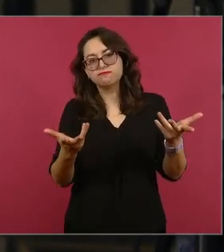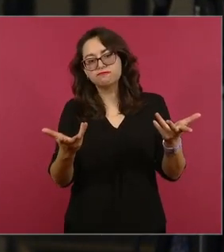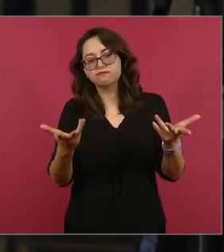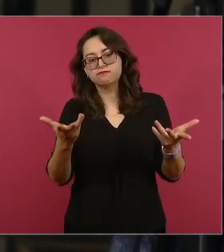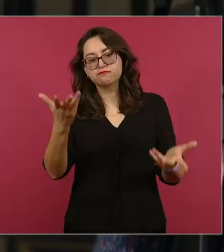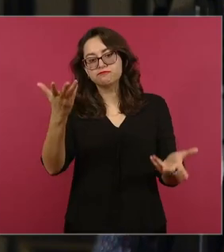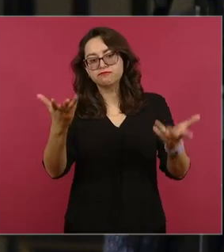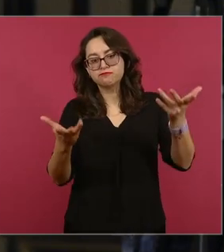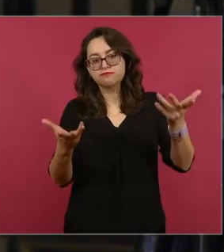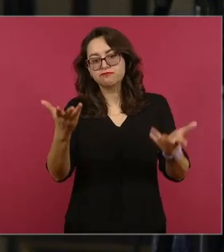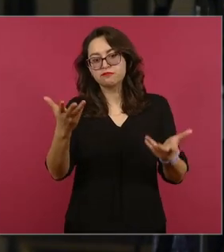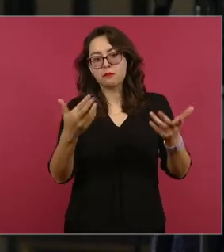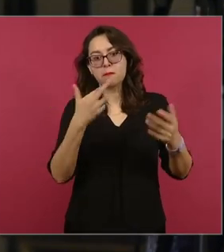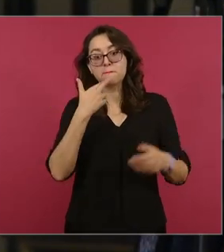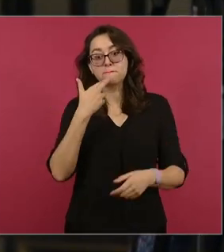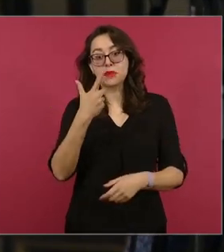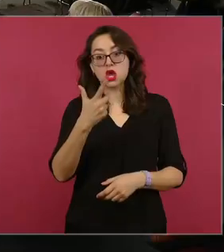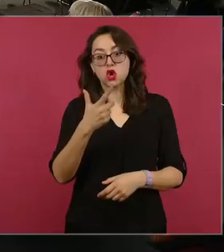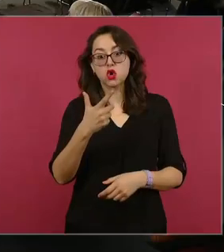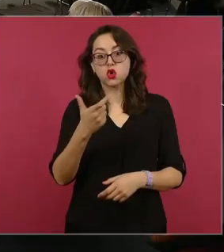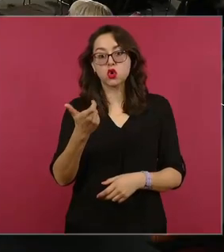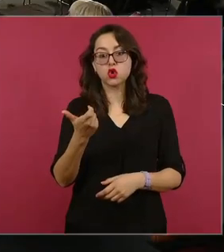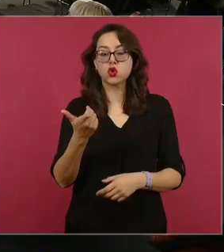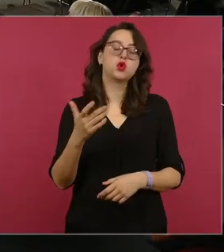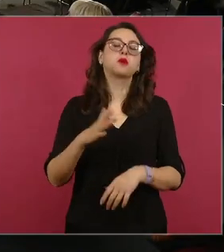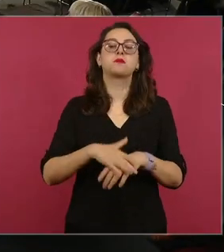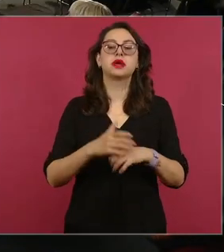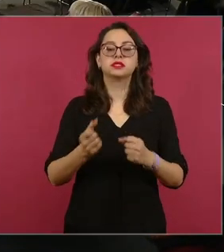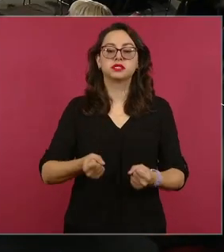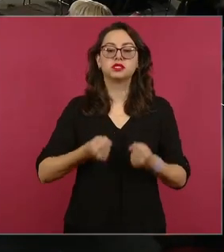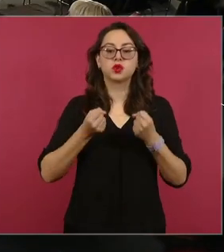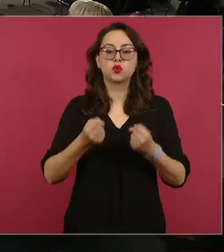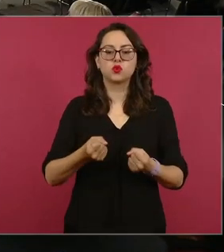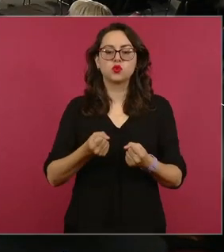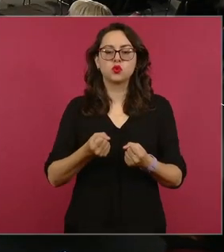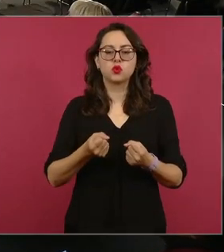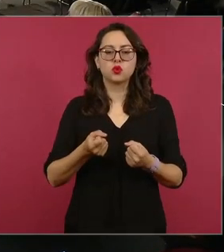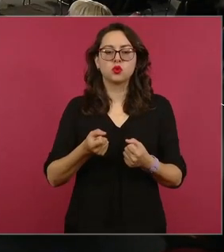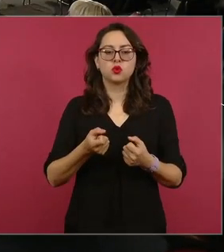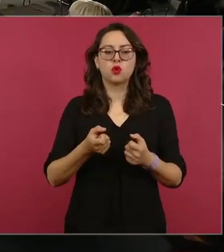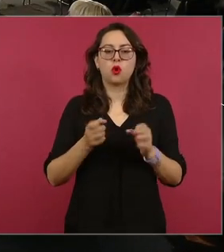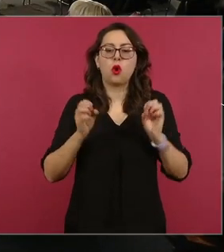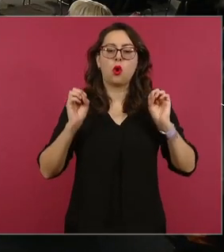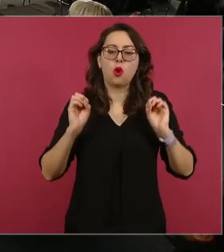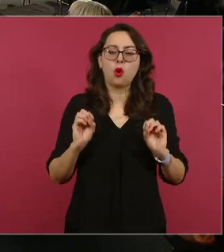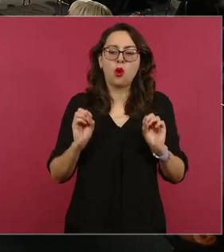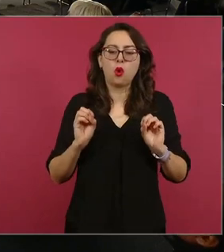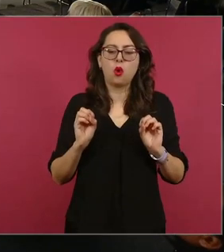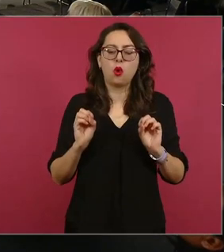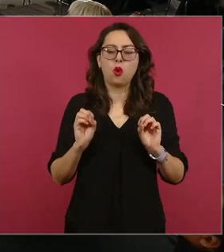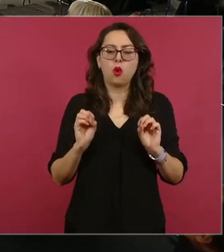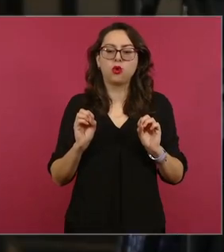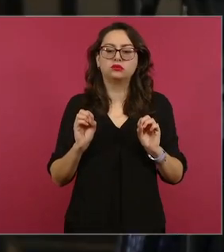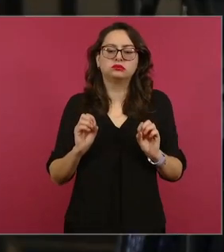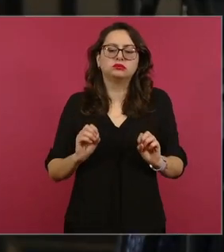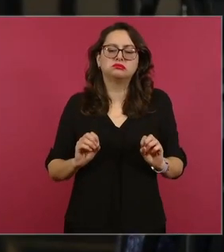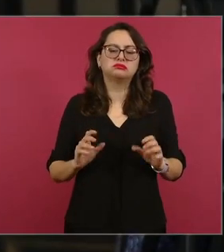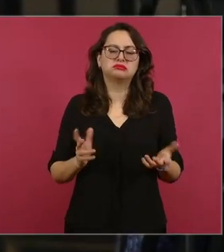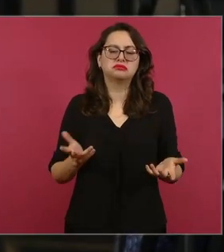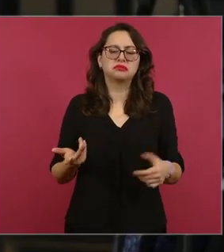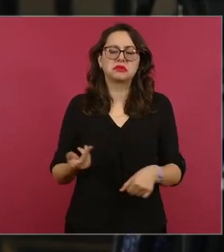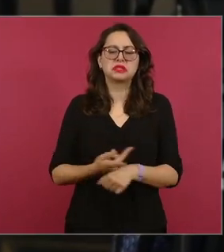peso frente a las monedas extranjeras, o lo dejaría así, porque como bien estamos